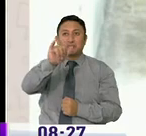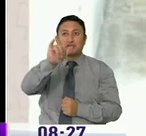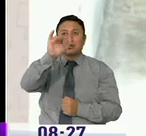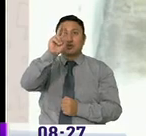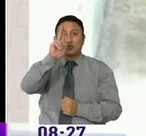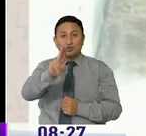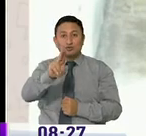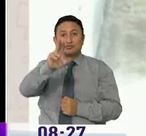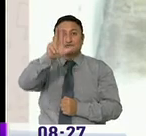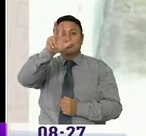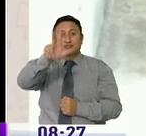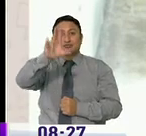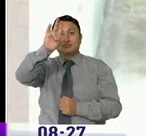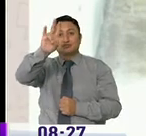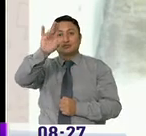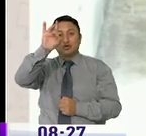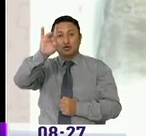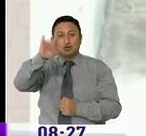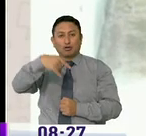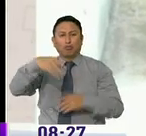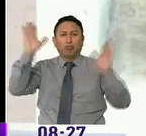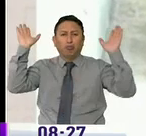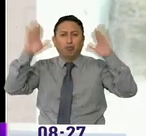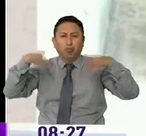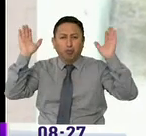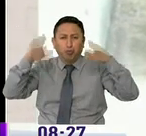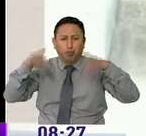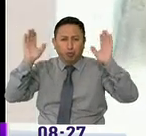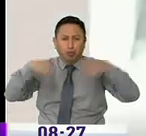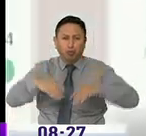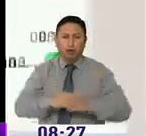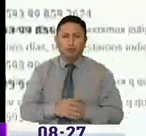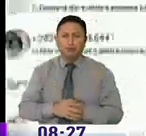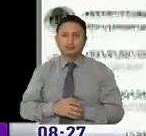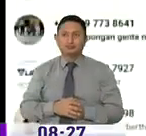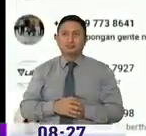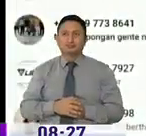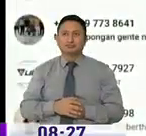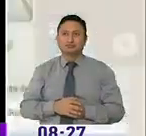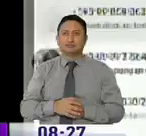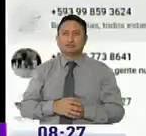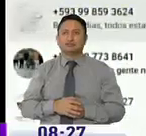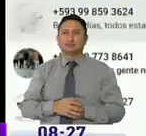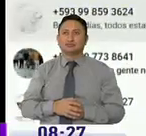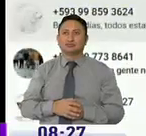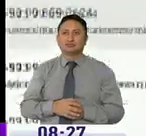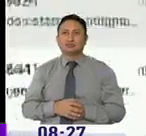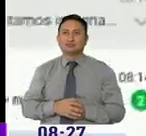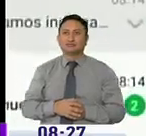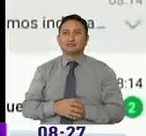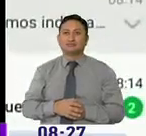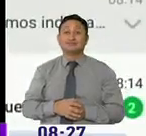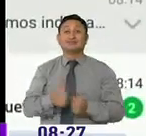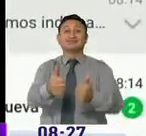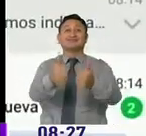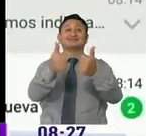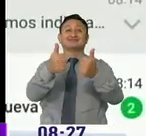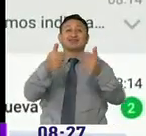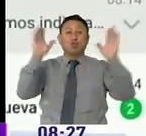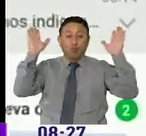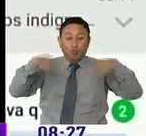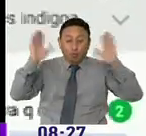PYU378. Repudio, tienen abucheo. Deberíamos conseguirnos Andy abucheos, hermano. Así,